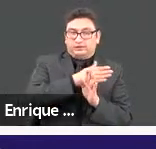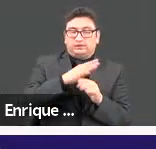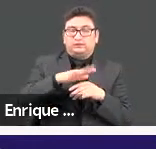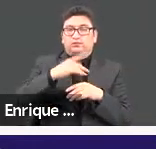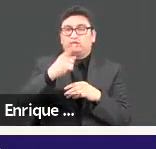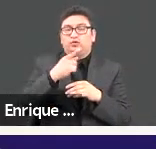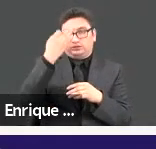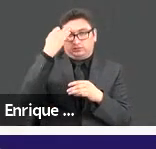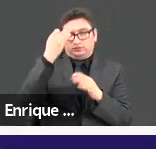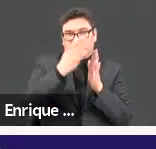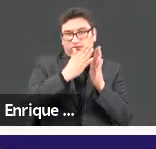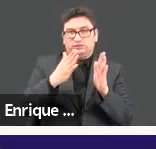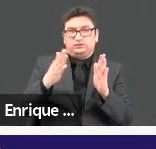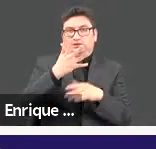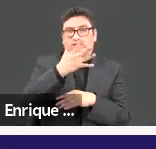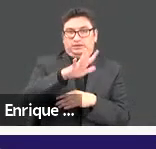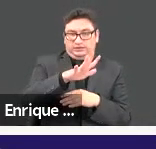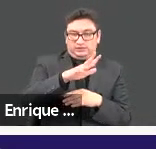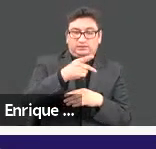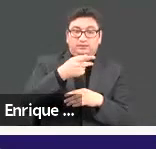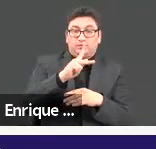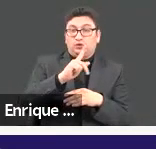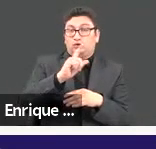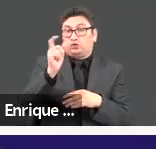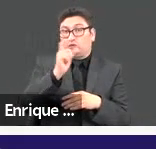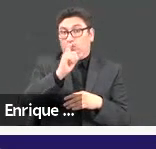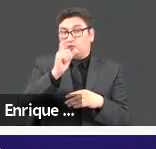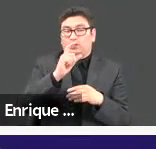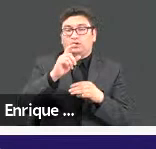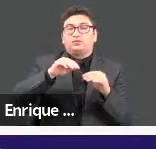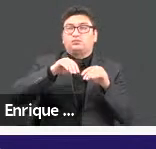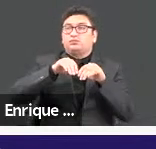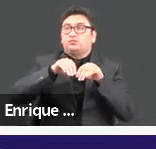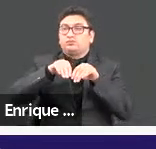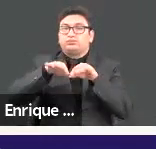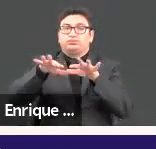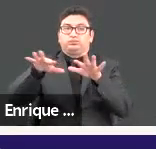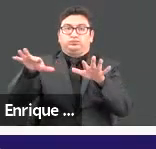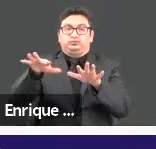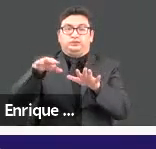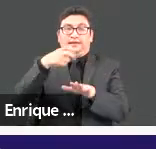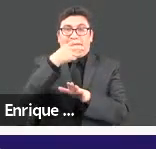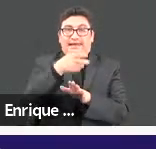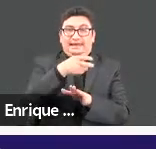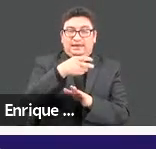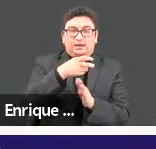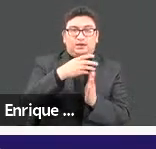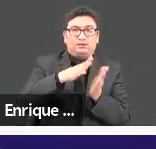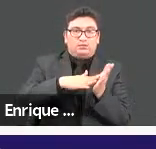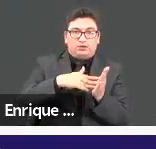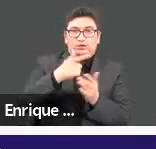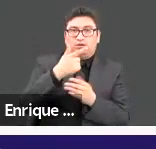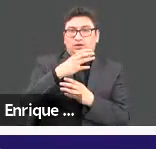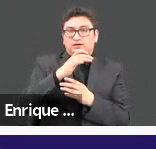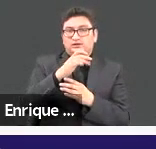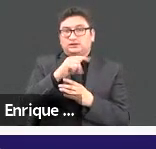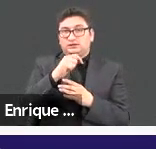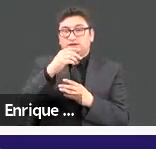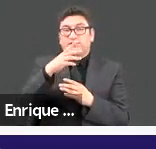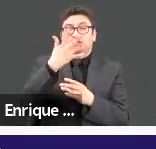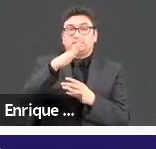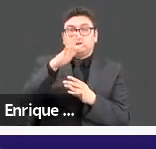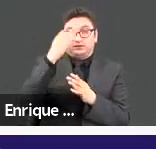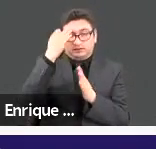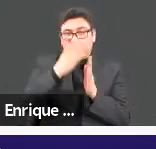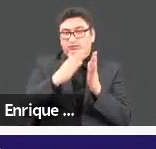a la 10ª época. Pero entonces, cuando ya vienen para su publicación, ya no existe un documento, una gaceta de 10ª época,